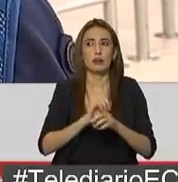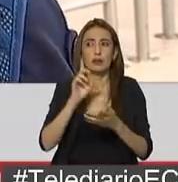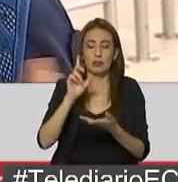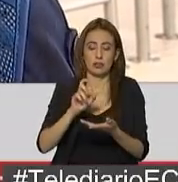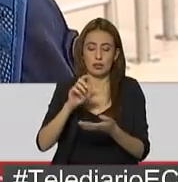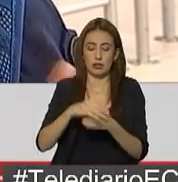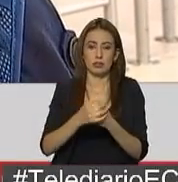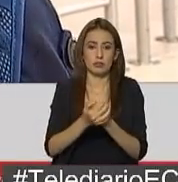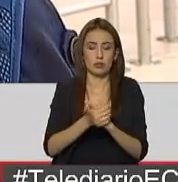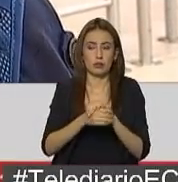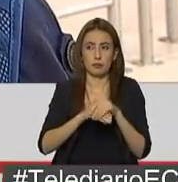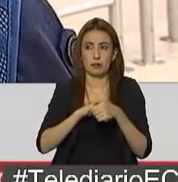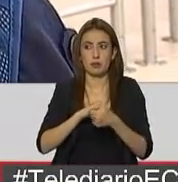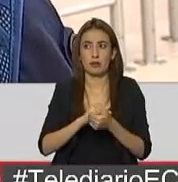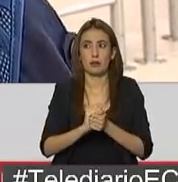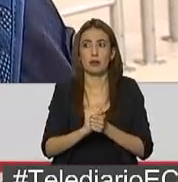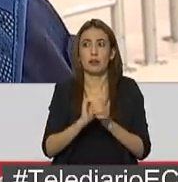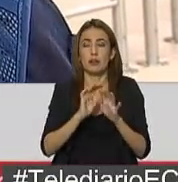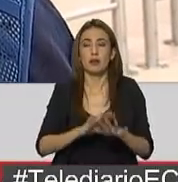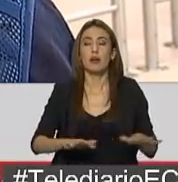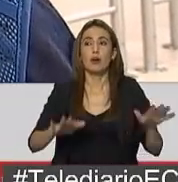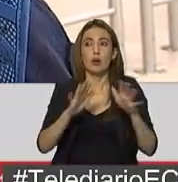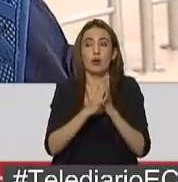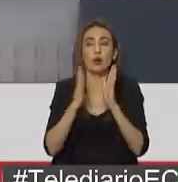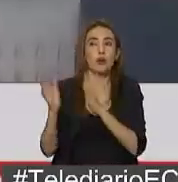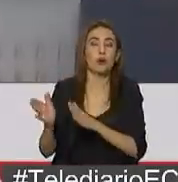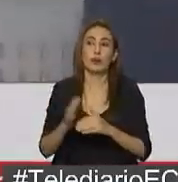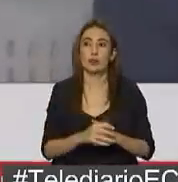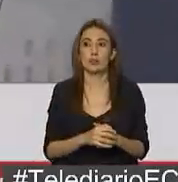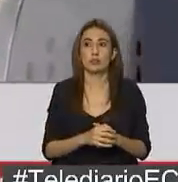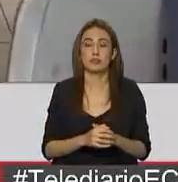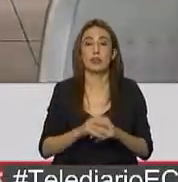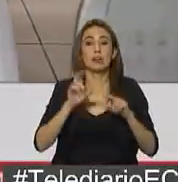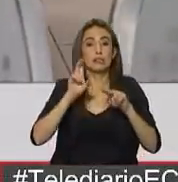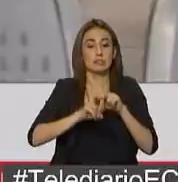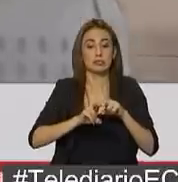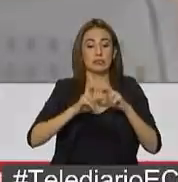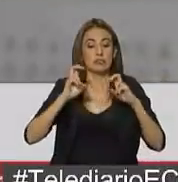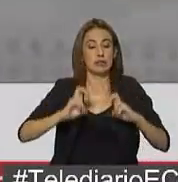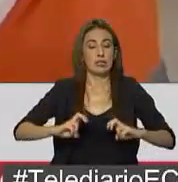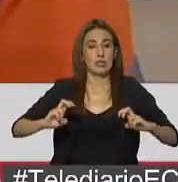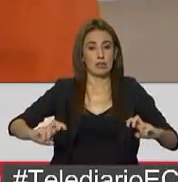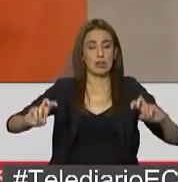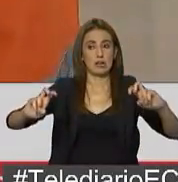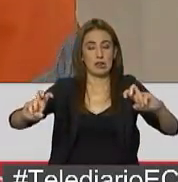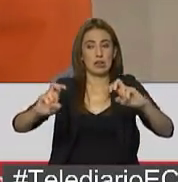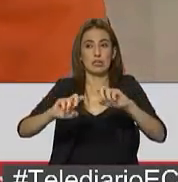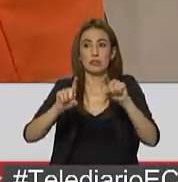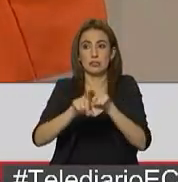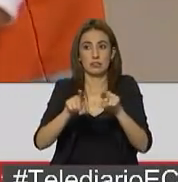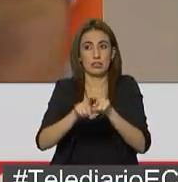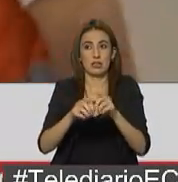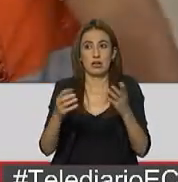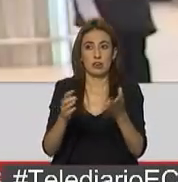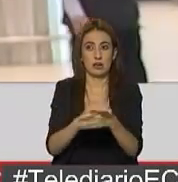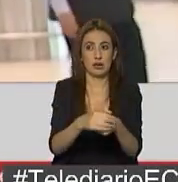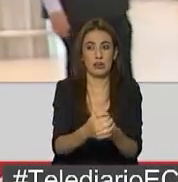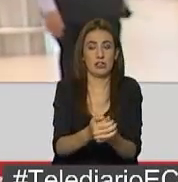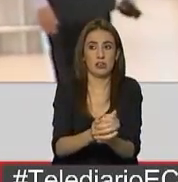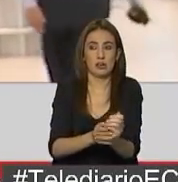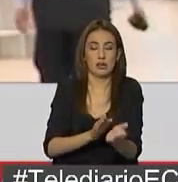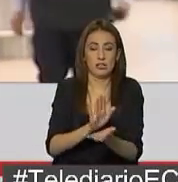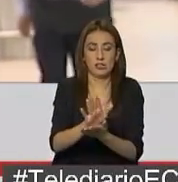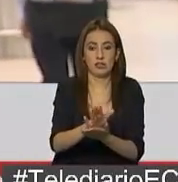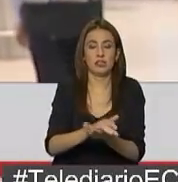pero pues igual uno ya tiene la costumbre y entonces uno lo utiliza. Las salas de espera cuentan con señalética, así como dispensadores de alcohol. No ha